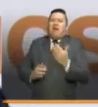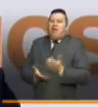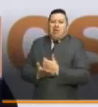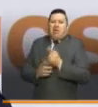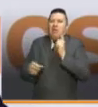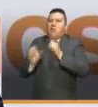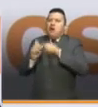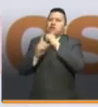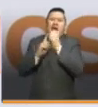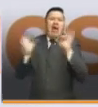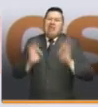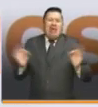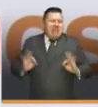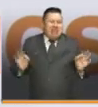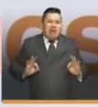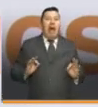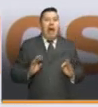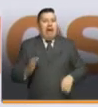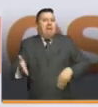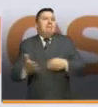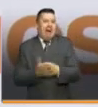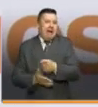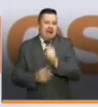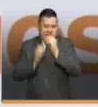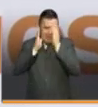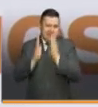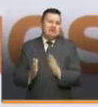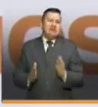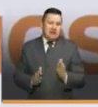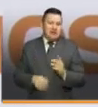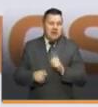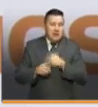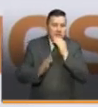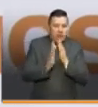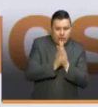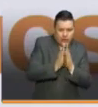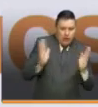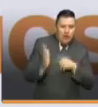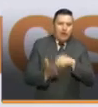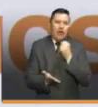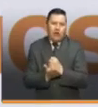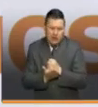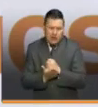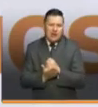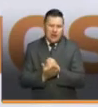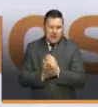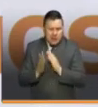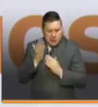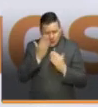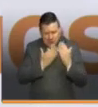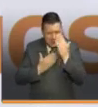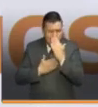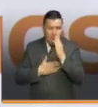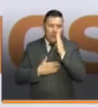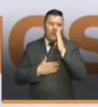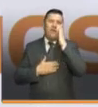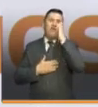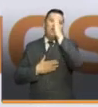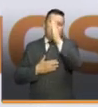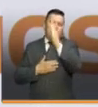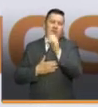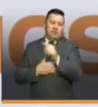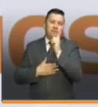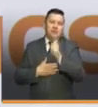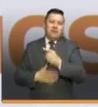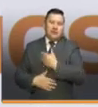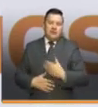por eso se hace este primer pago por supuesto hay una extensión del periodo de aislamiento obligatorio que será evaluada hacia el futuro como la señaló el